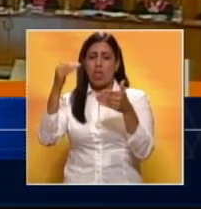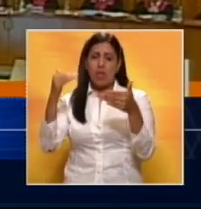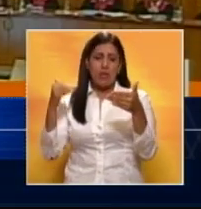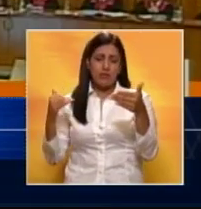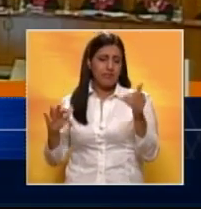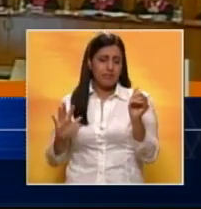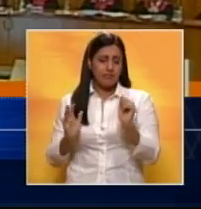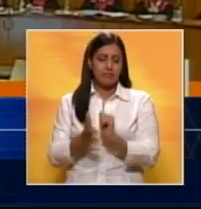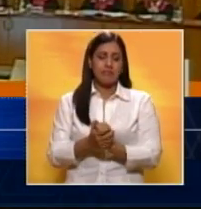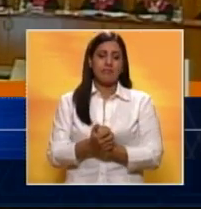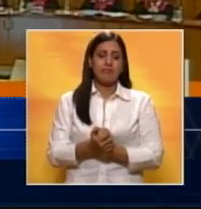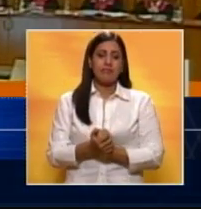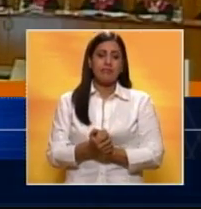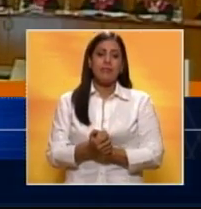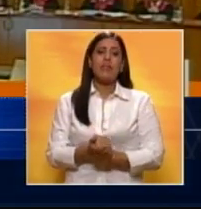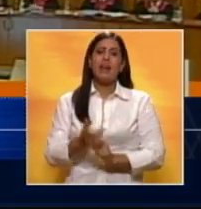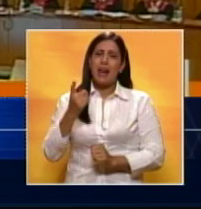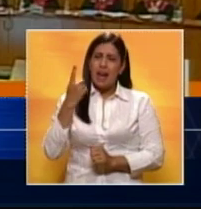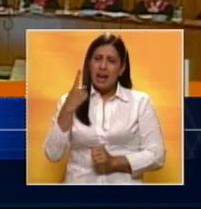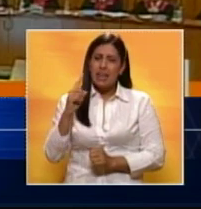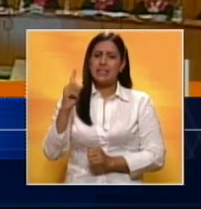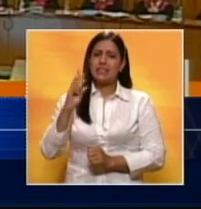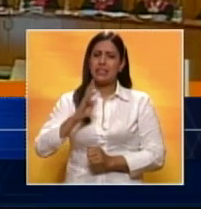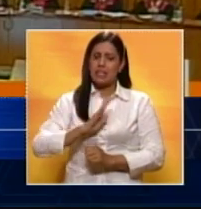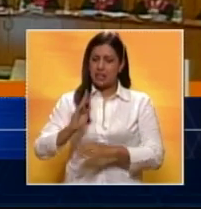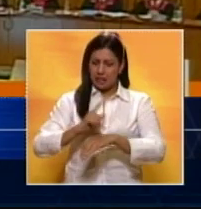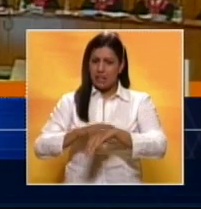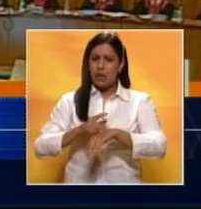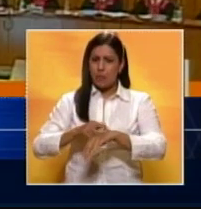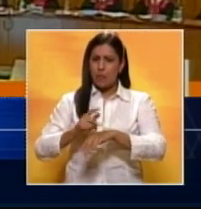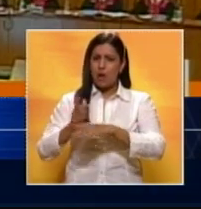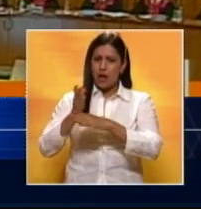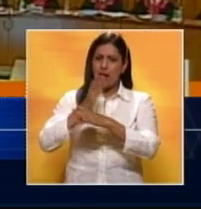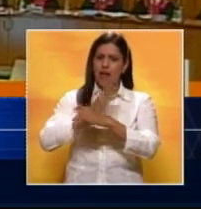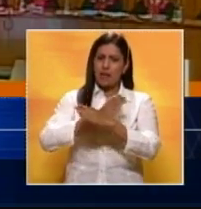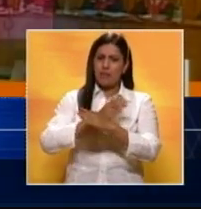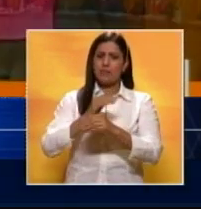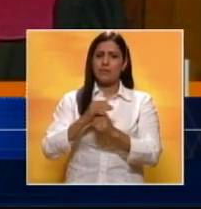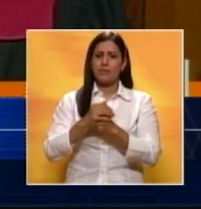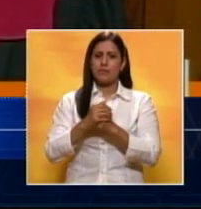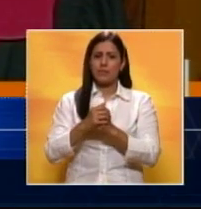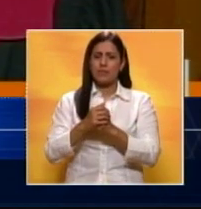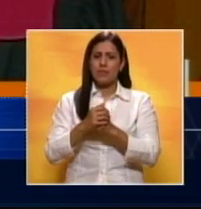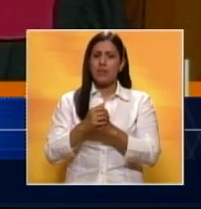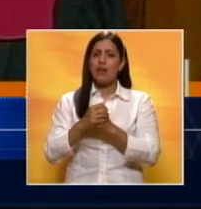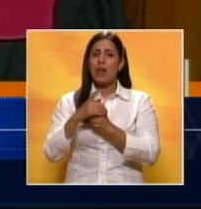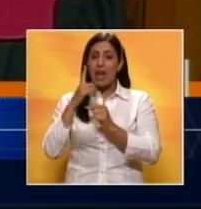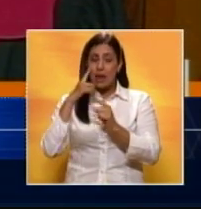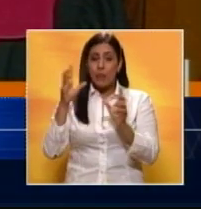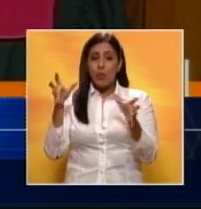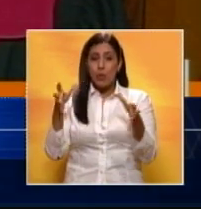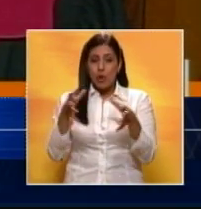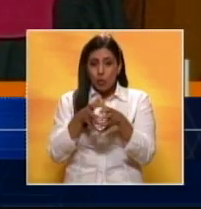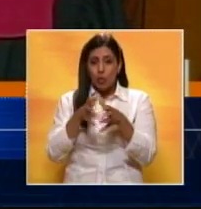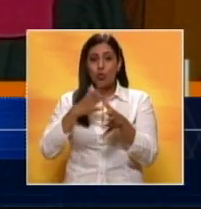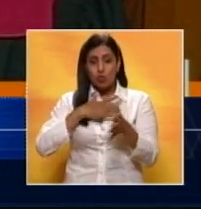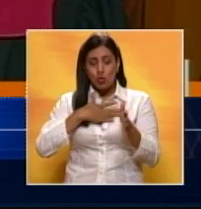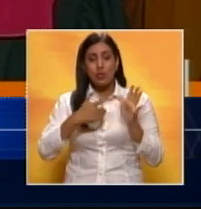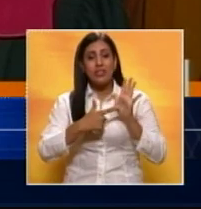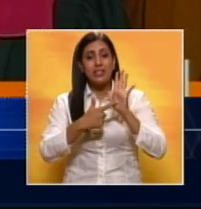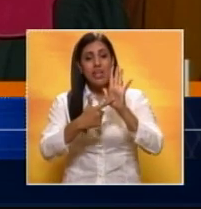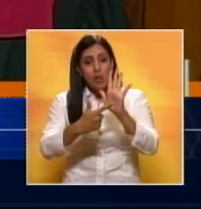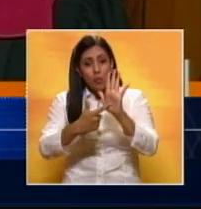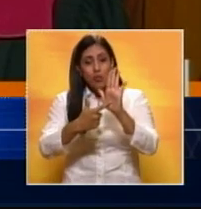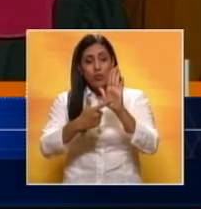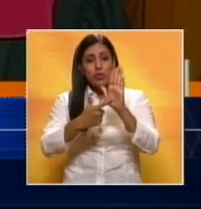etcétera, haber tenido el tiempo oportuno, incluso en la reunión, que voy a demostrar